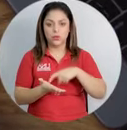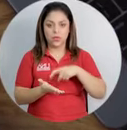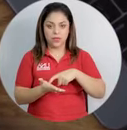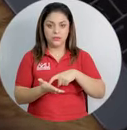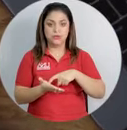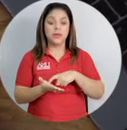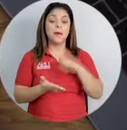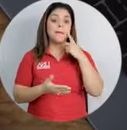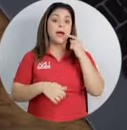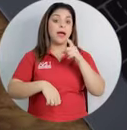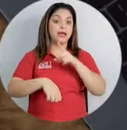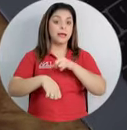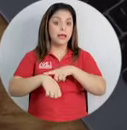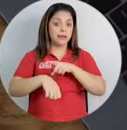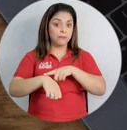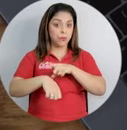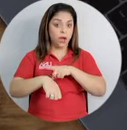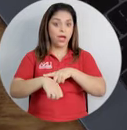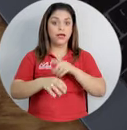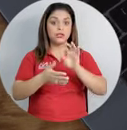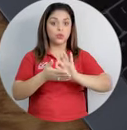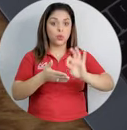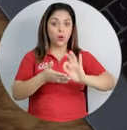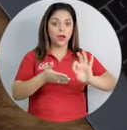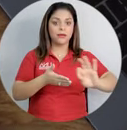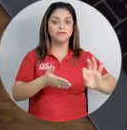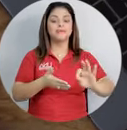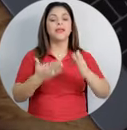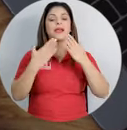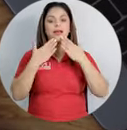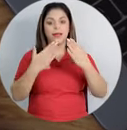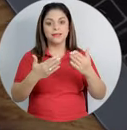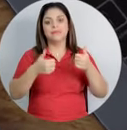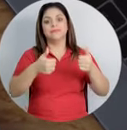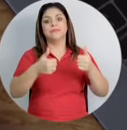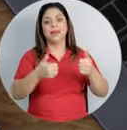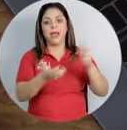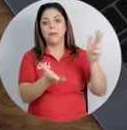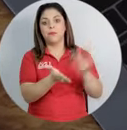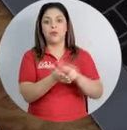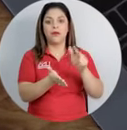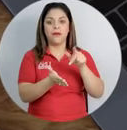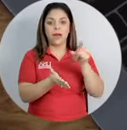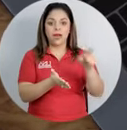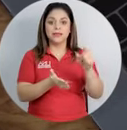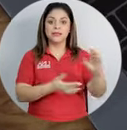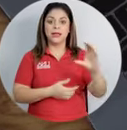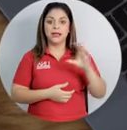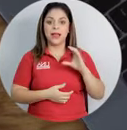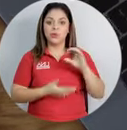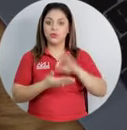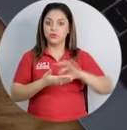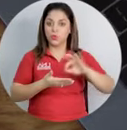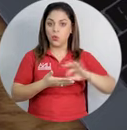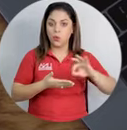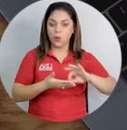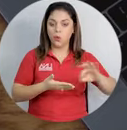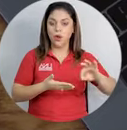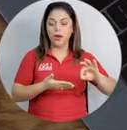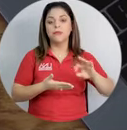futuro. Para época escolar, bueno, bendita sea la hora en que se aprueba también la parte de salario escolar, que